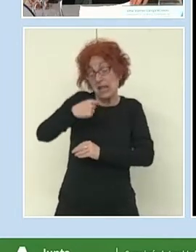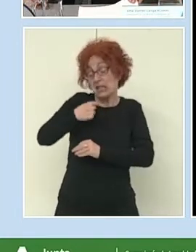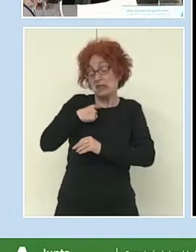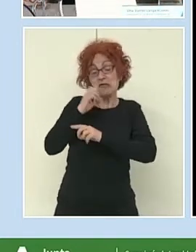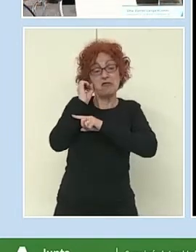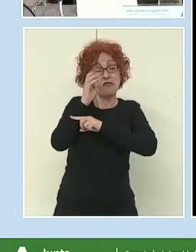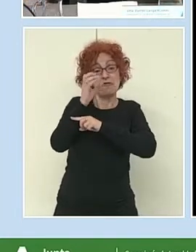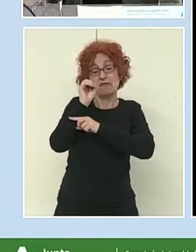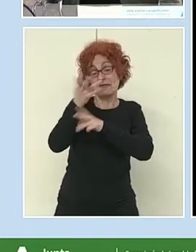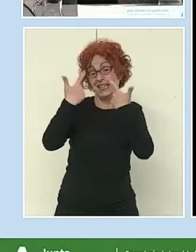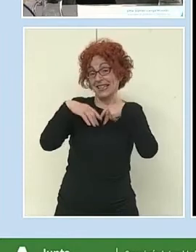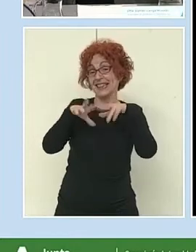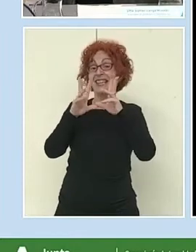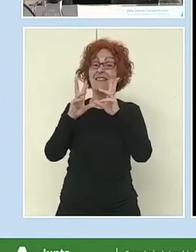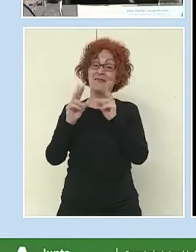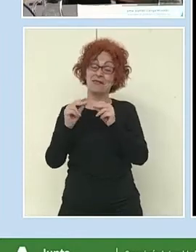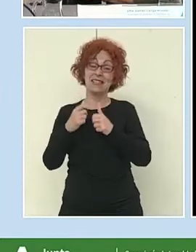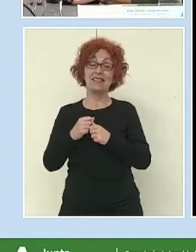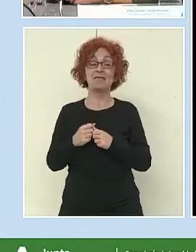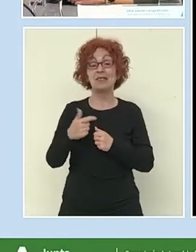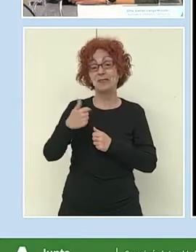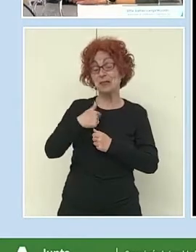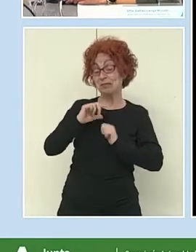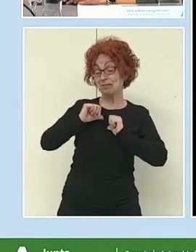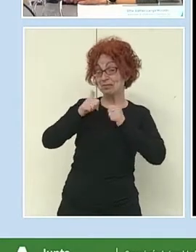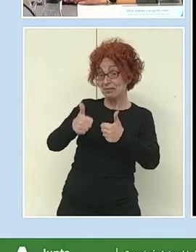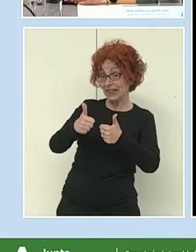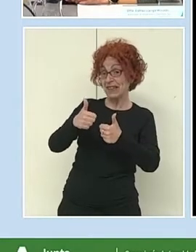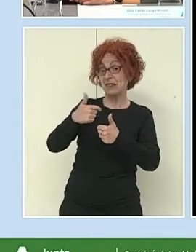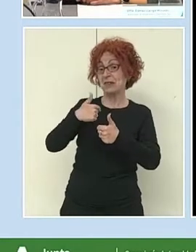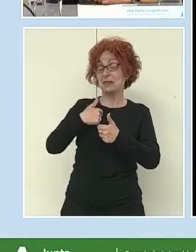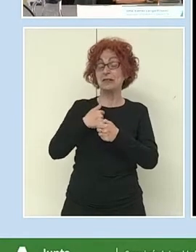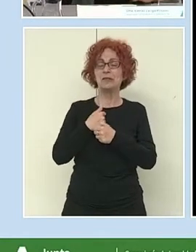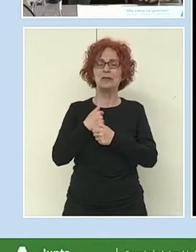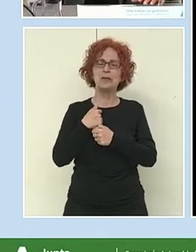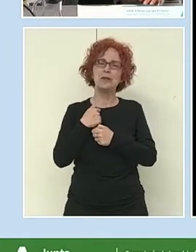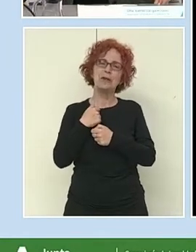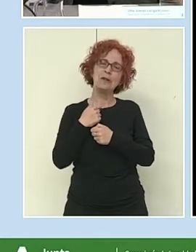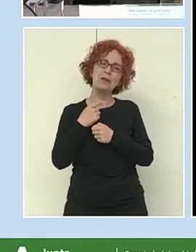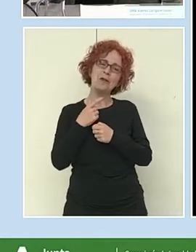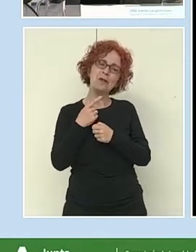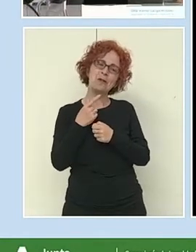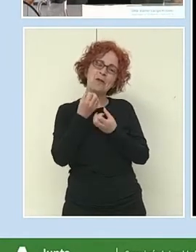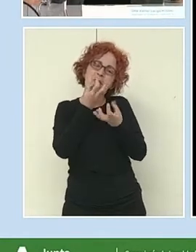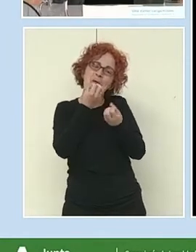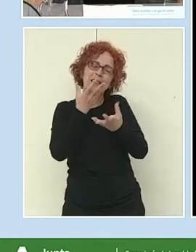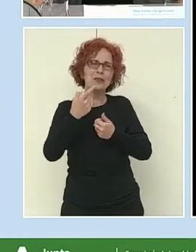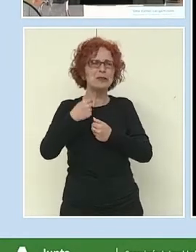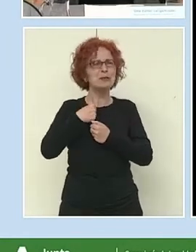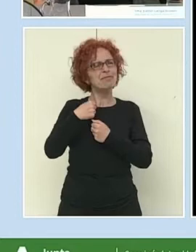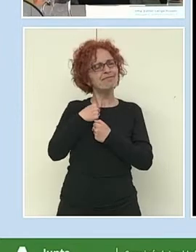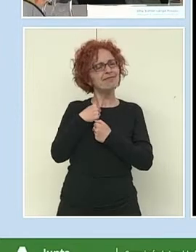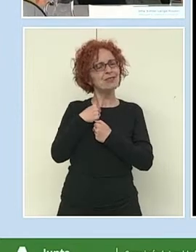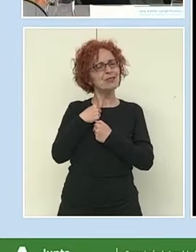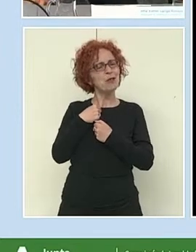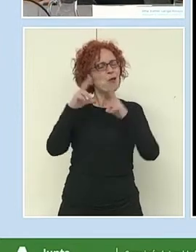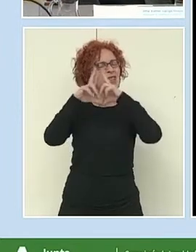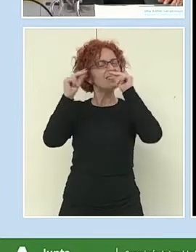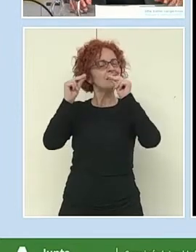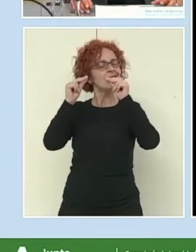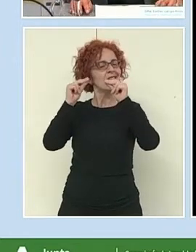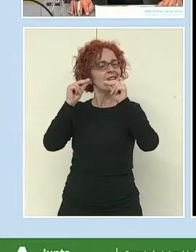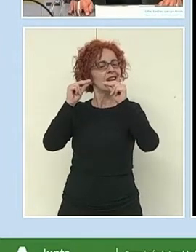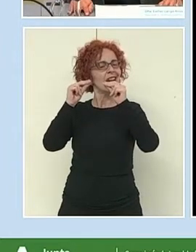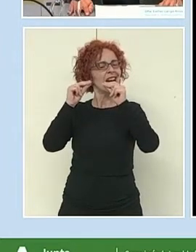¿no? Vale, pues sin más dilación empiezo a contaros un poco pues cómo yo elijo una carrera